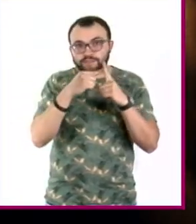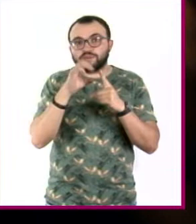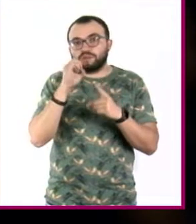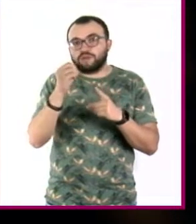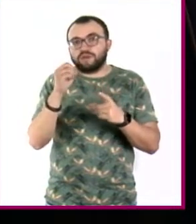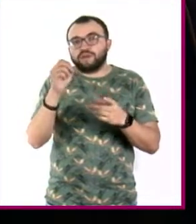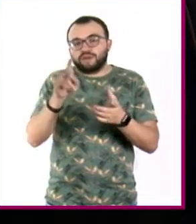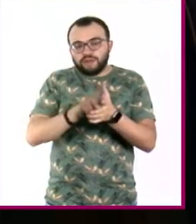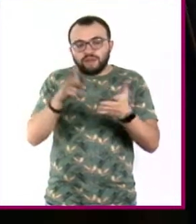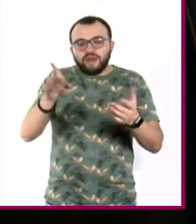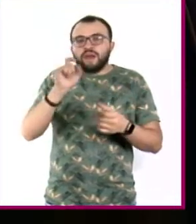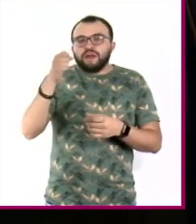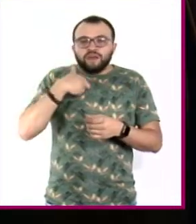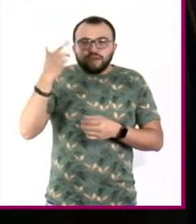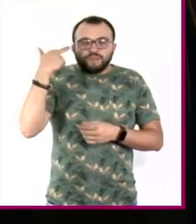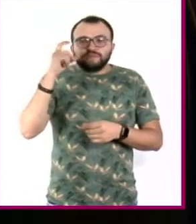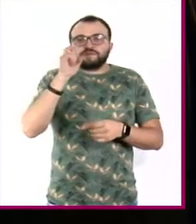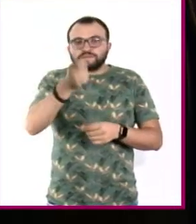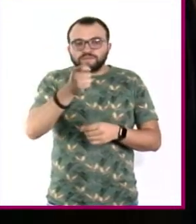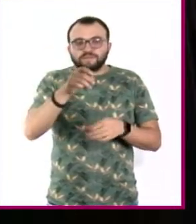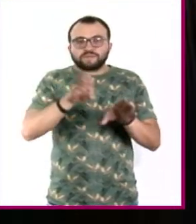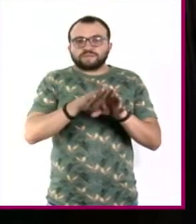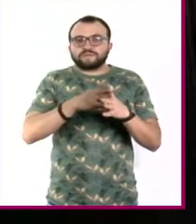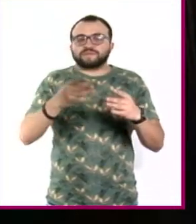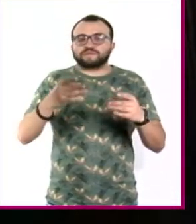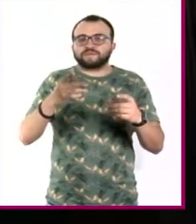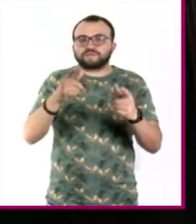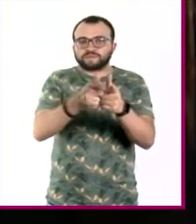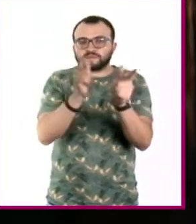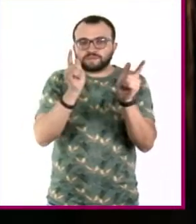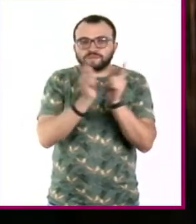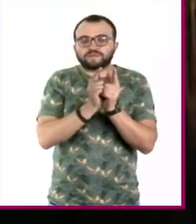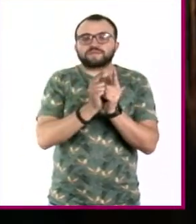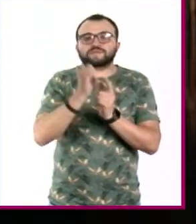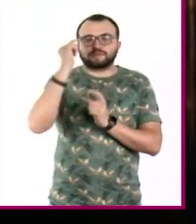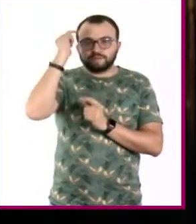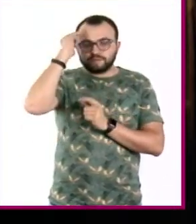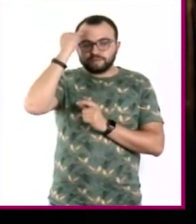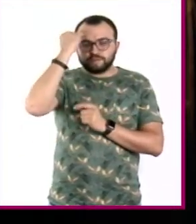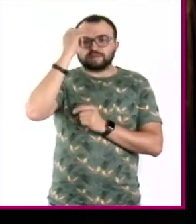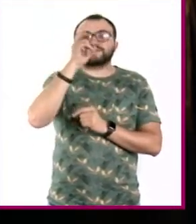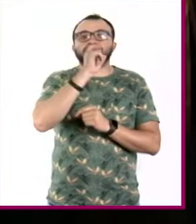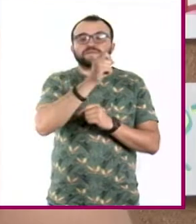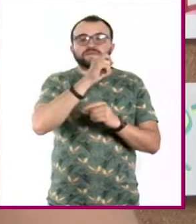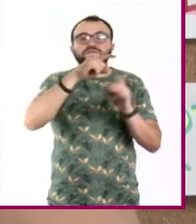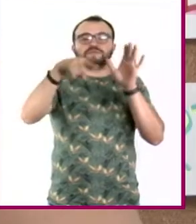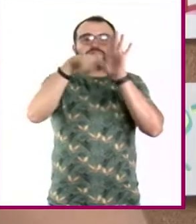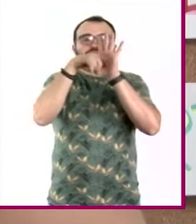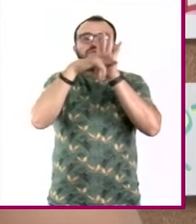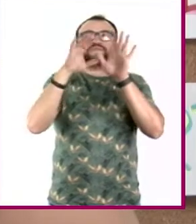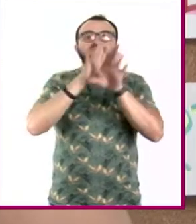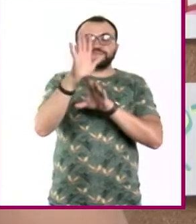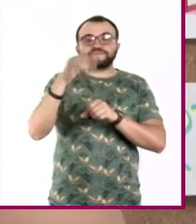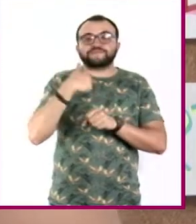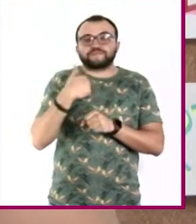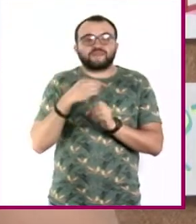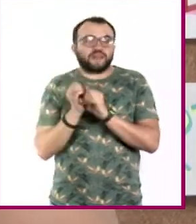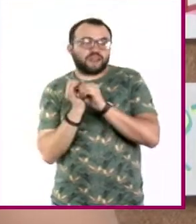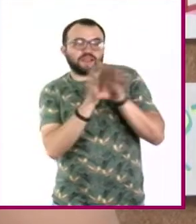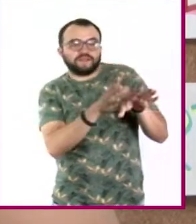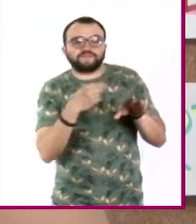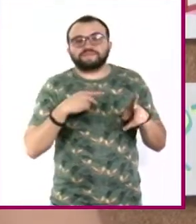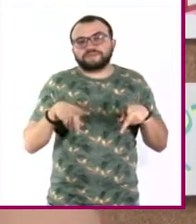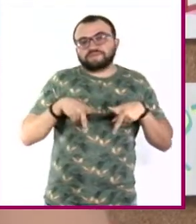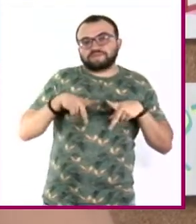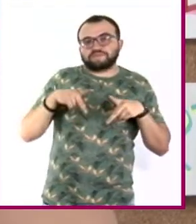cuando descubrimos la música de rock de grupos indígenas. Y el lado negativo sería la dependencia de lo tecnológico, haciendo a un lado nuestra forma de